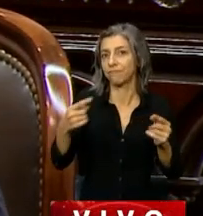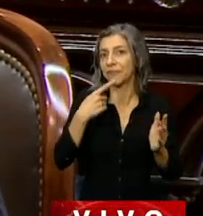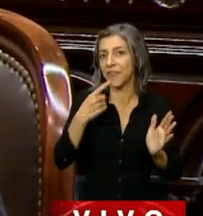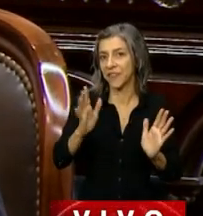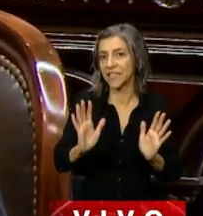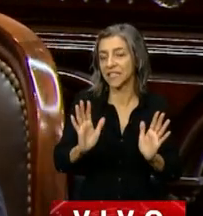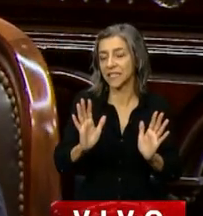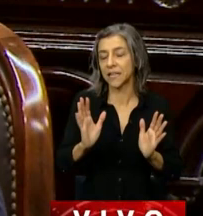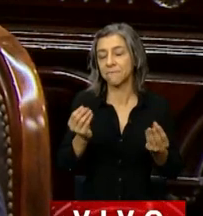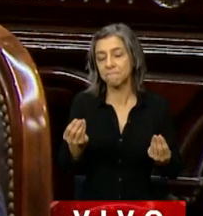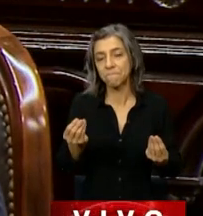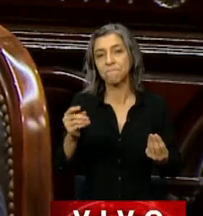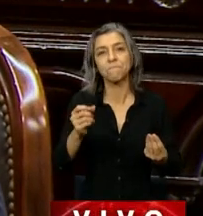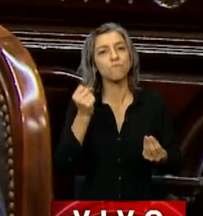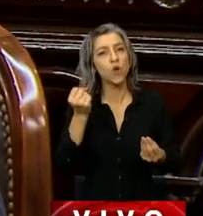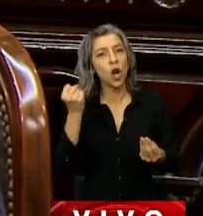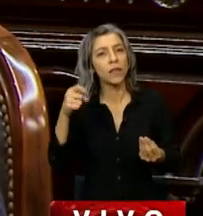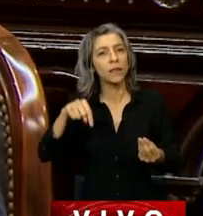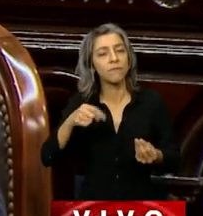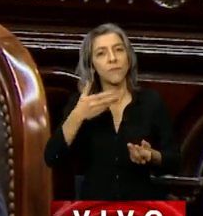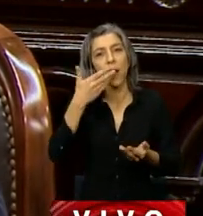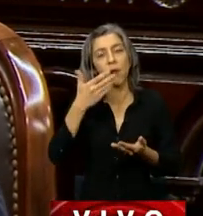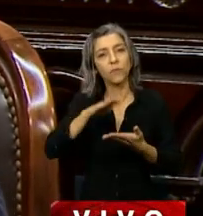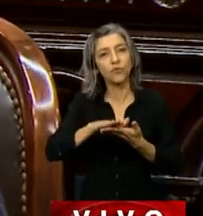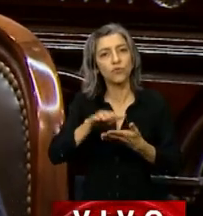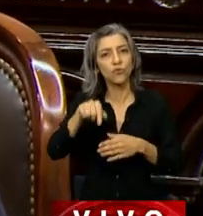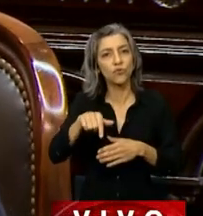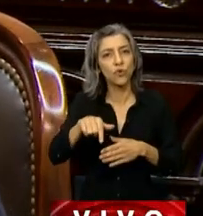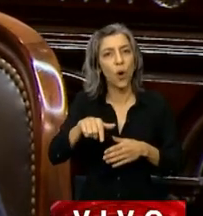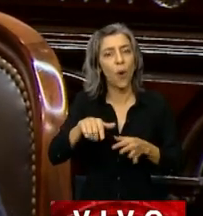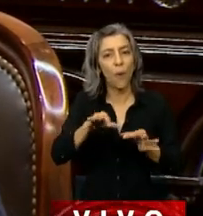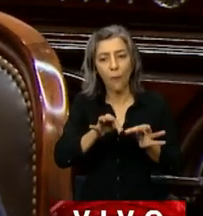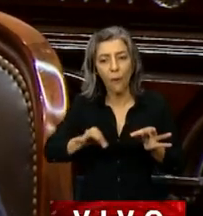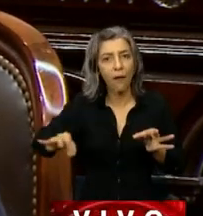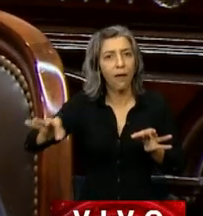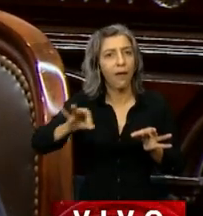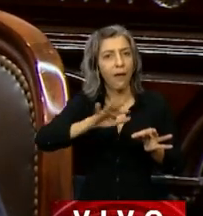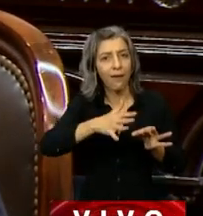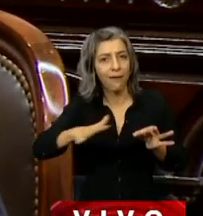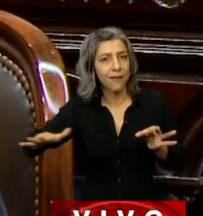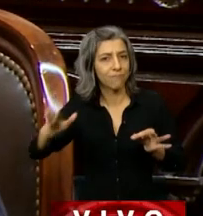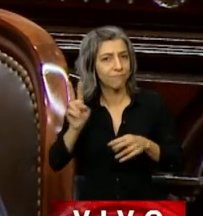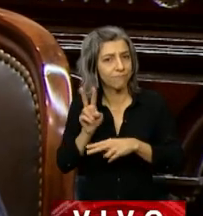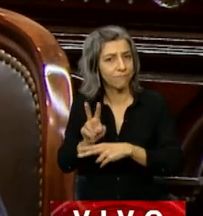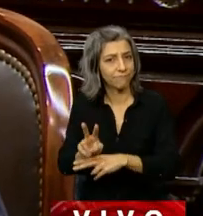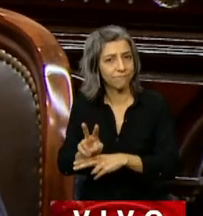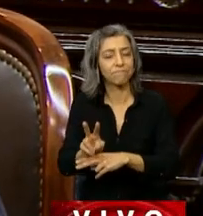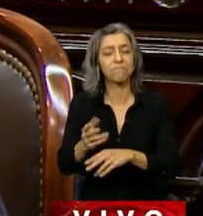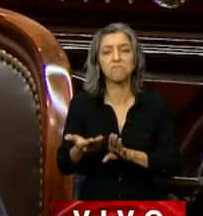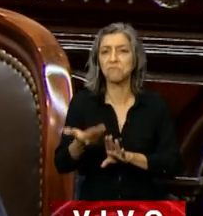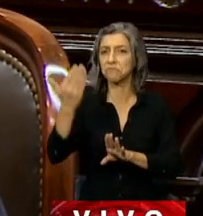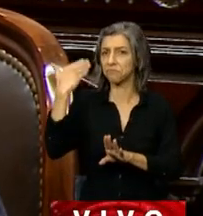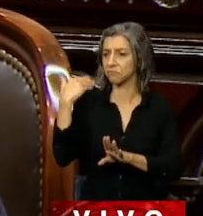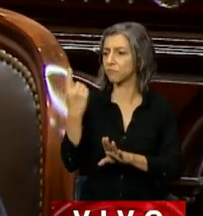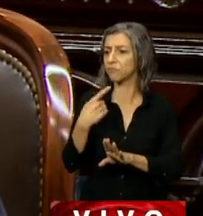marina protegida, como hemos también avanzado en otras leyes en materia de protección ambiental,